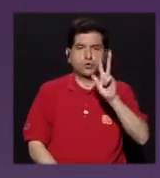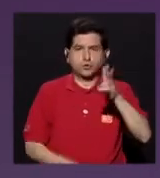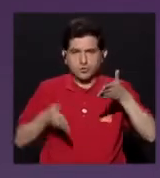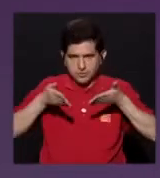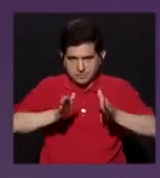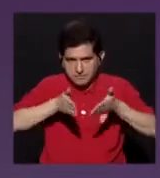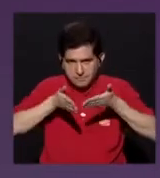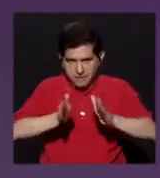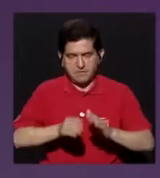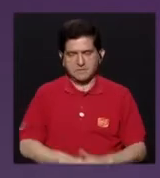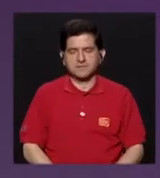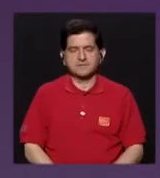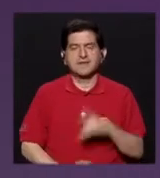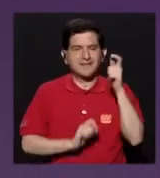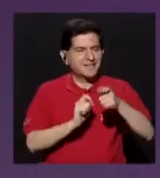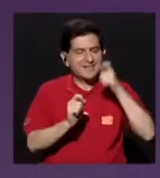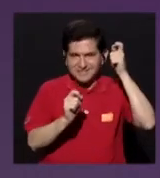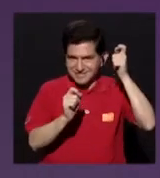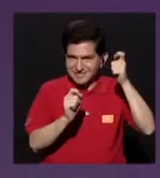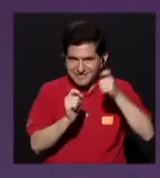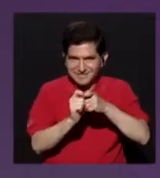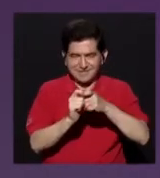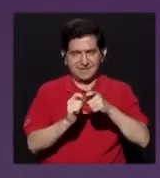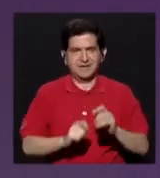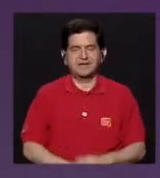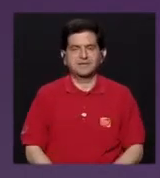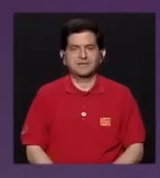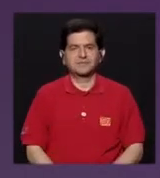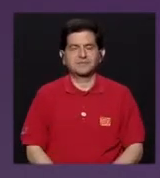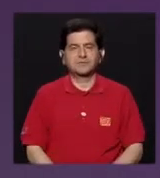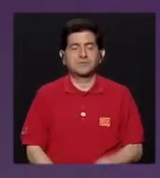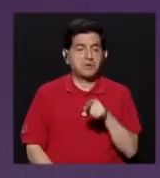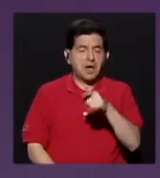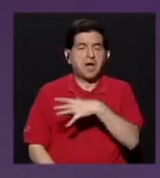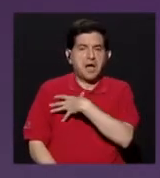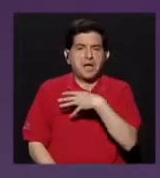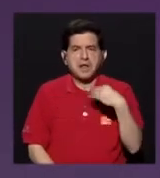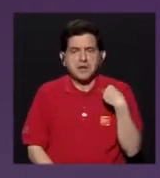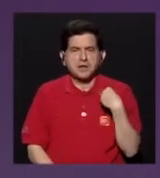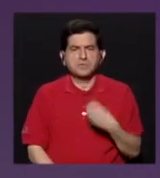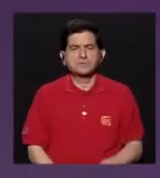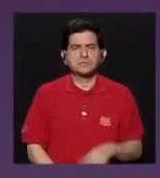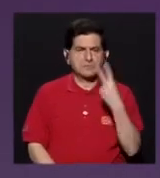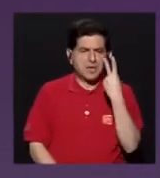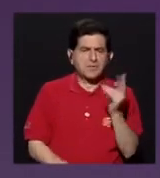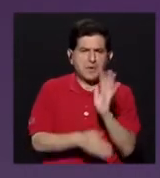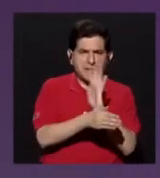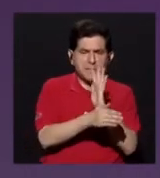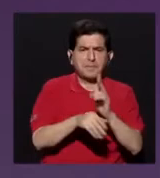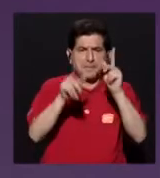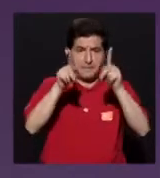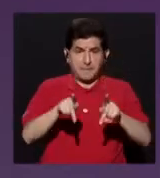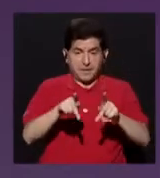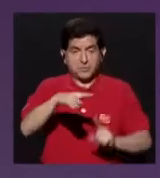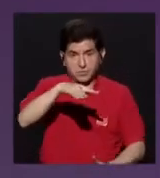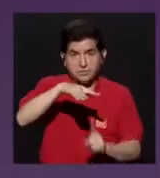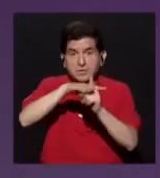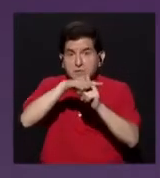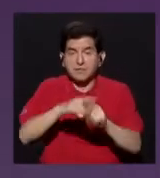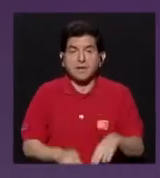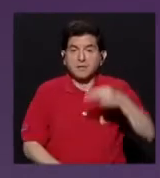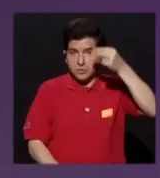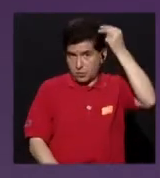3 hijos. Bueno, es justamente eso, que si a él le gusta ver una serie donde hay personajes que